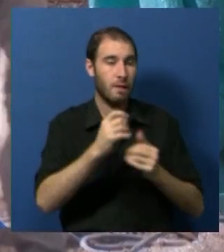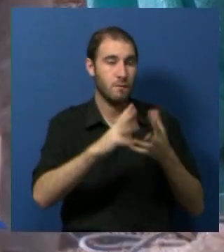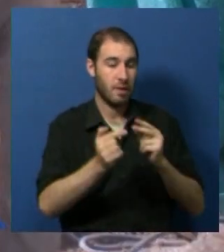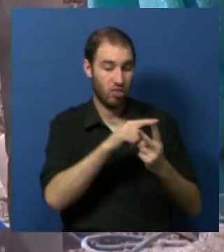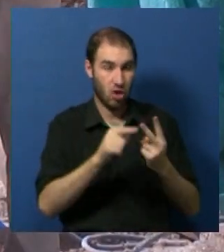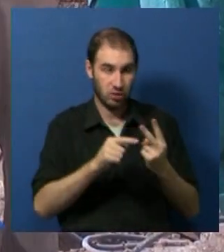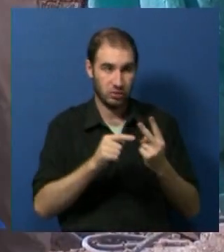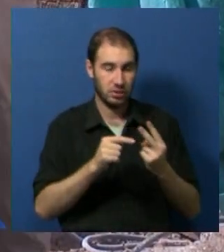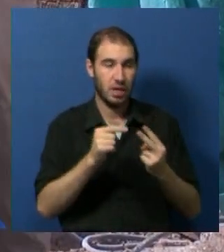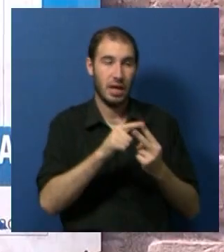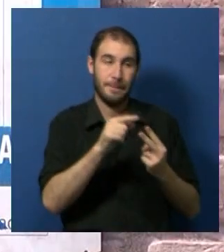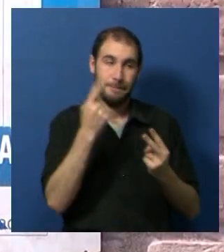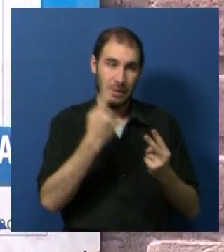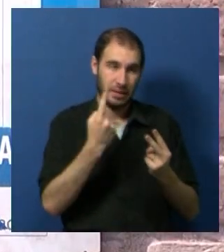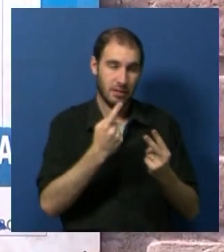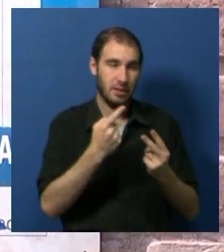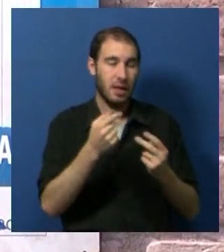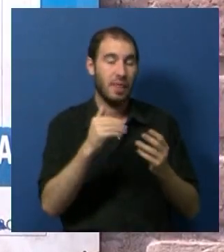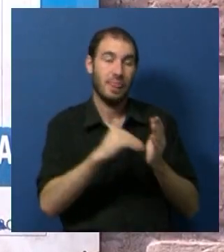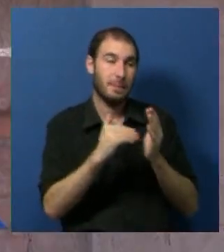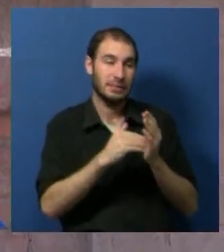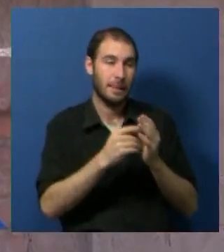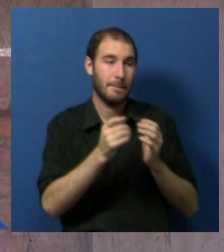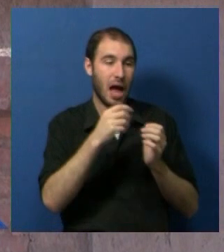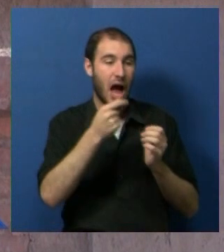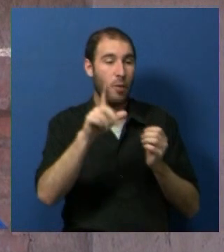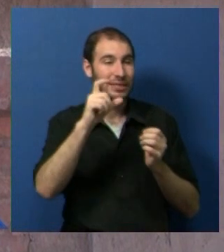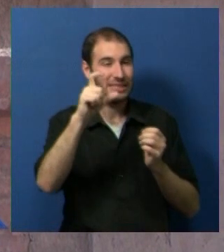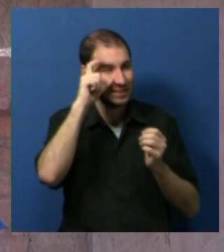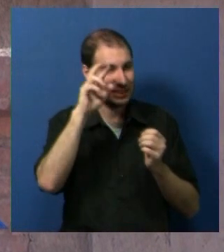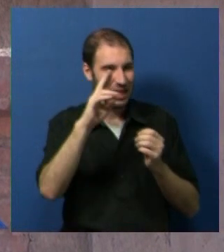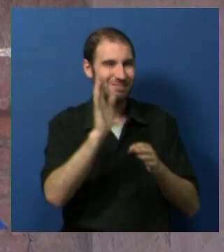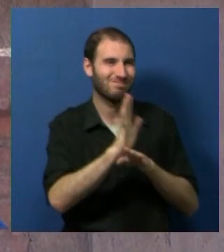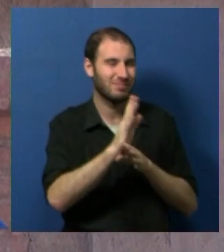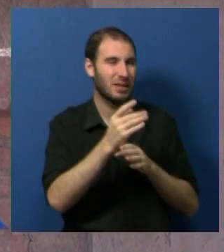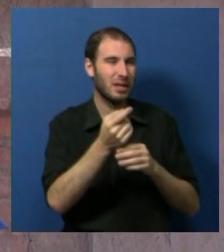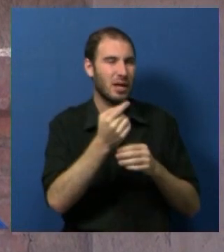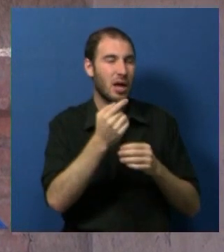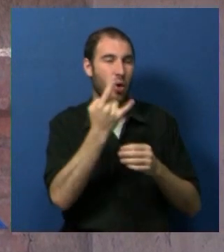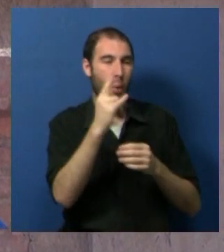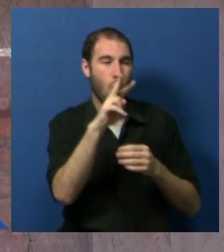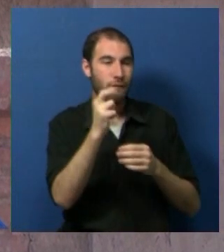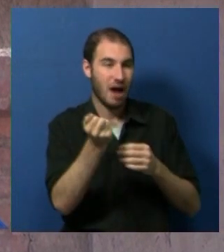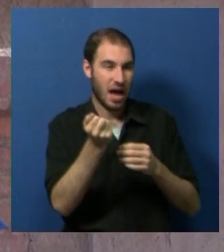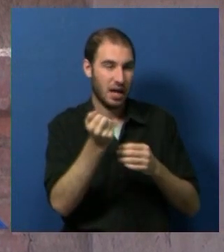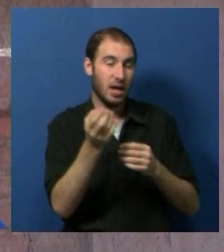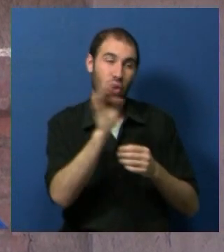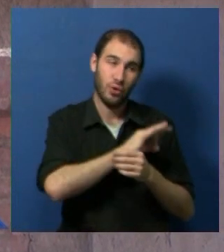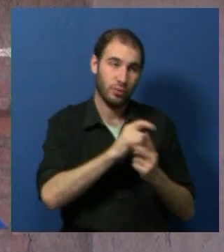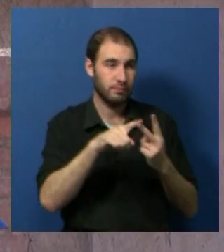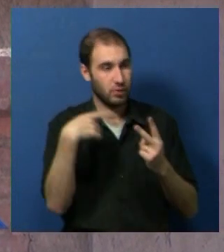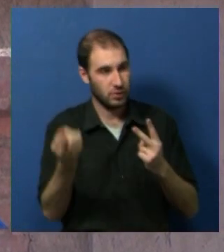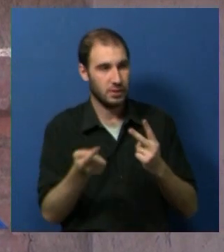opciones: la opción de ajustado por el SER, que es a través de la UVA, Unidad de Valor Adquisitivo, o la